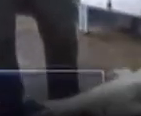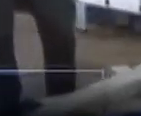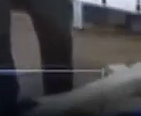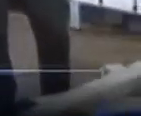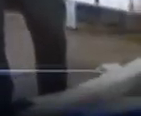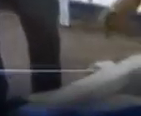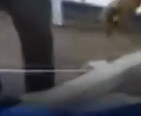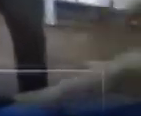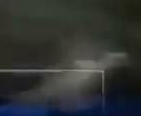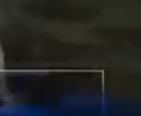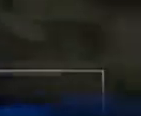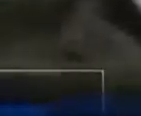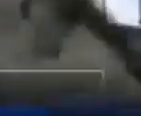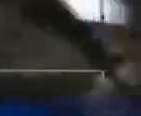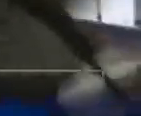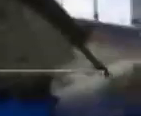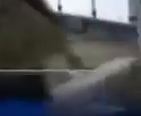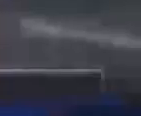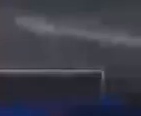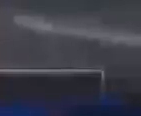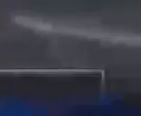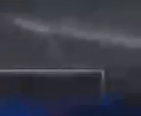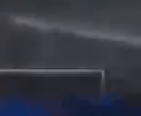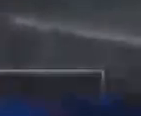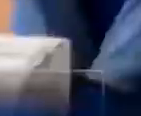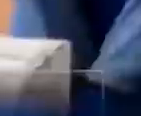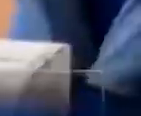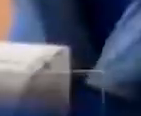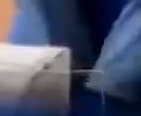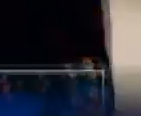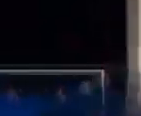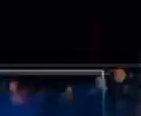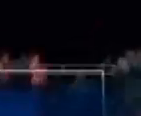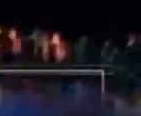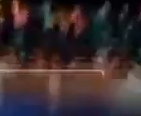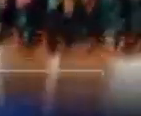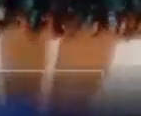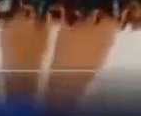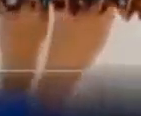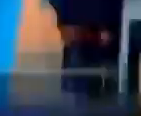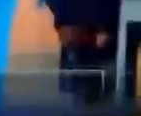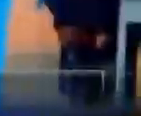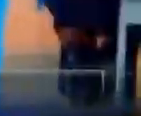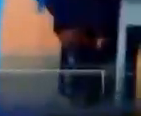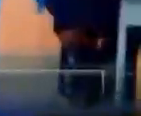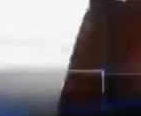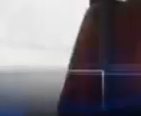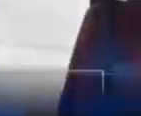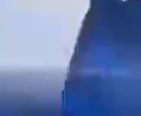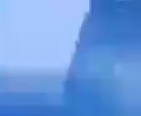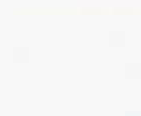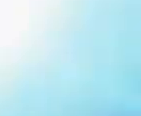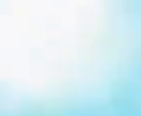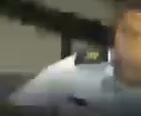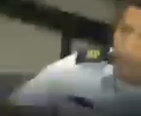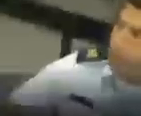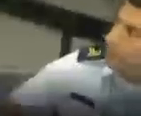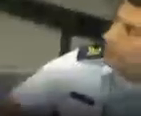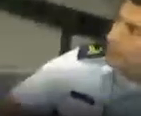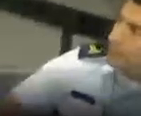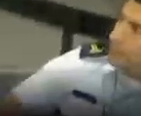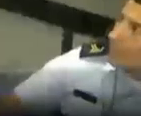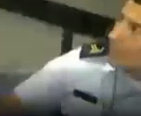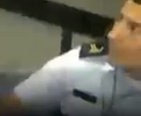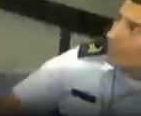El Consejo Nacional Electoral y el Ministerio del Interior garantizan la seguridad en los comicios de este 2 de abril.